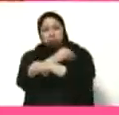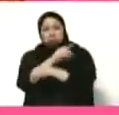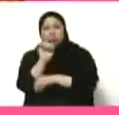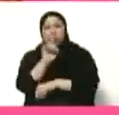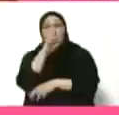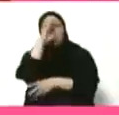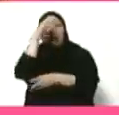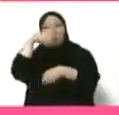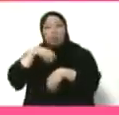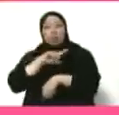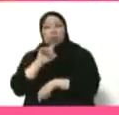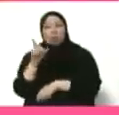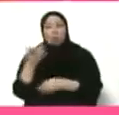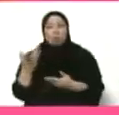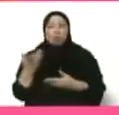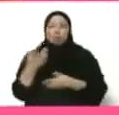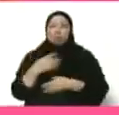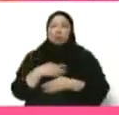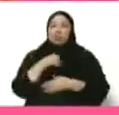Algo malo hay ahí.